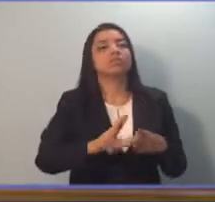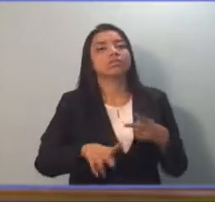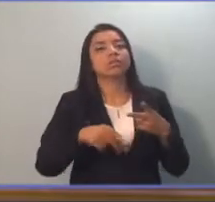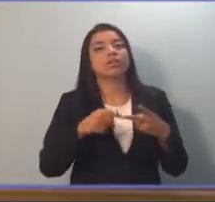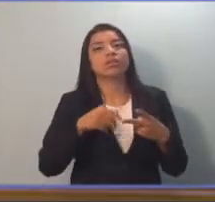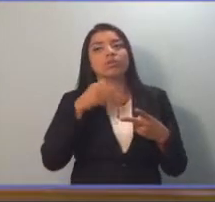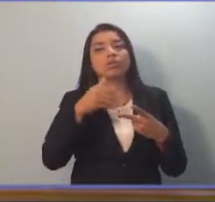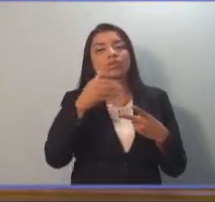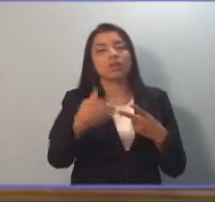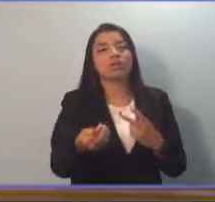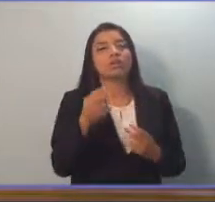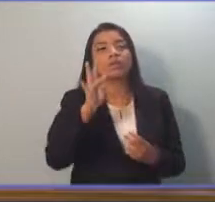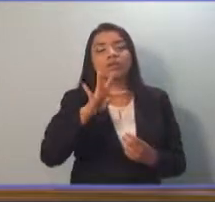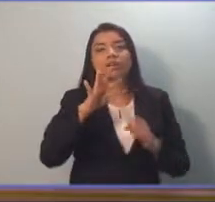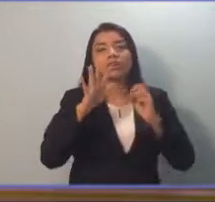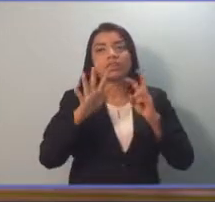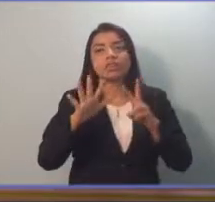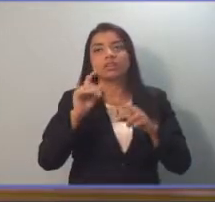redujeron el